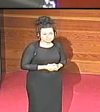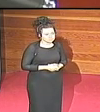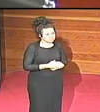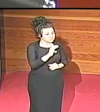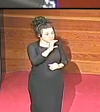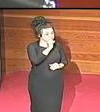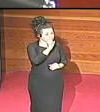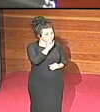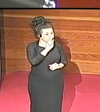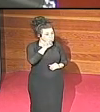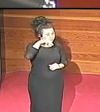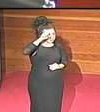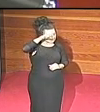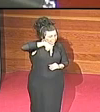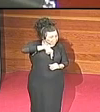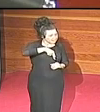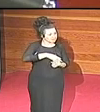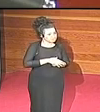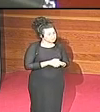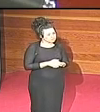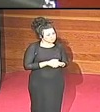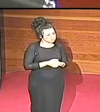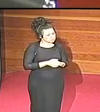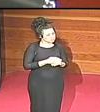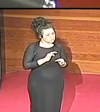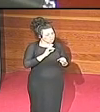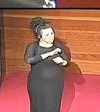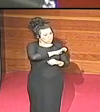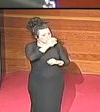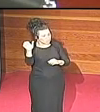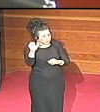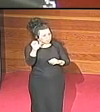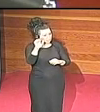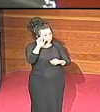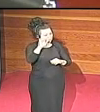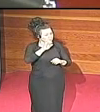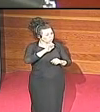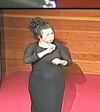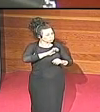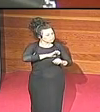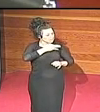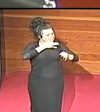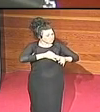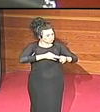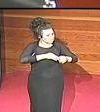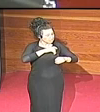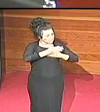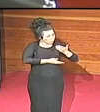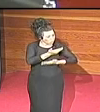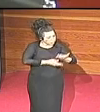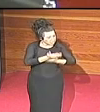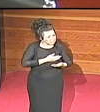Carmen, OSCE Organización para la Seguridad y la Cooperación en Europaren hauteskundetako behatzaile izan da, Tayikistanen,